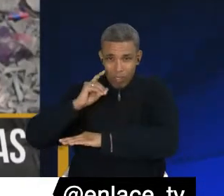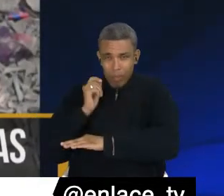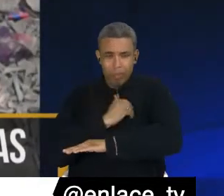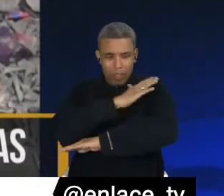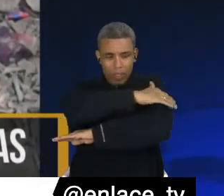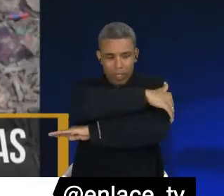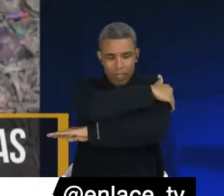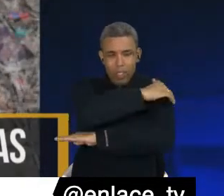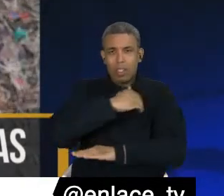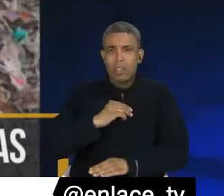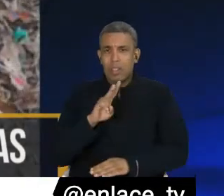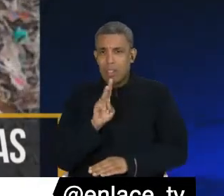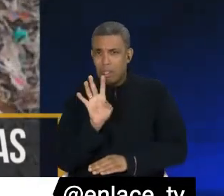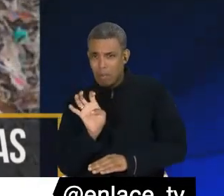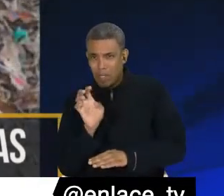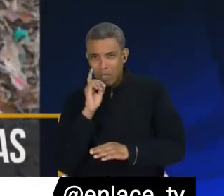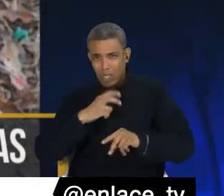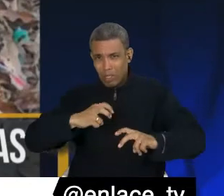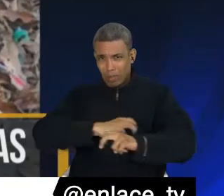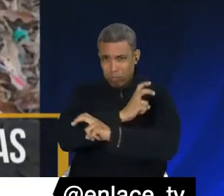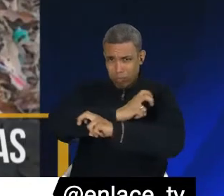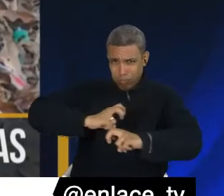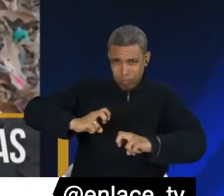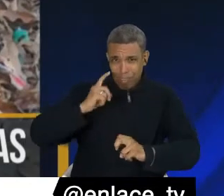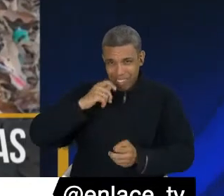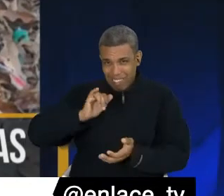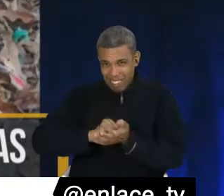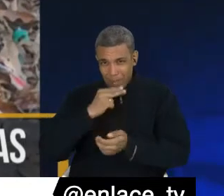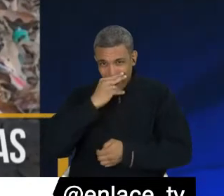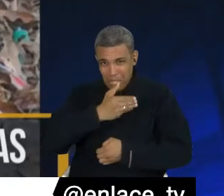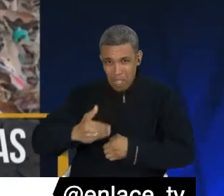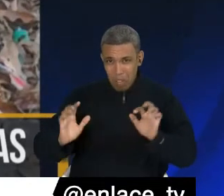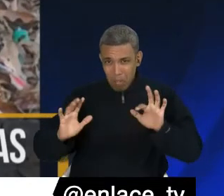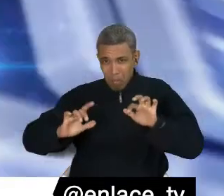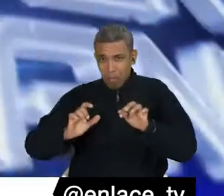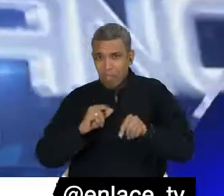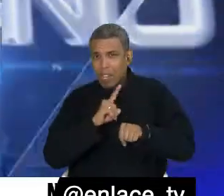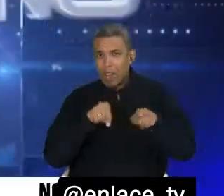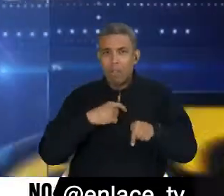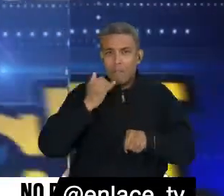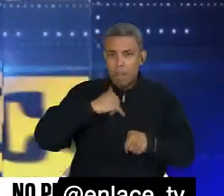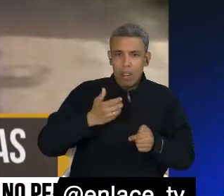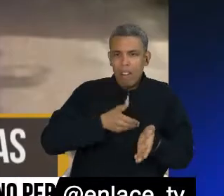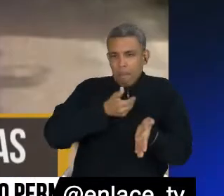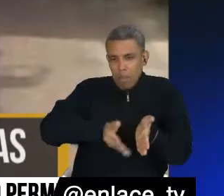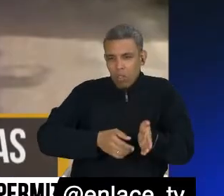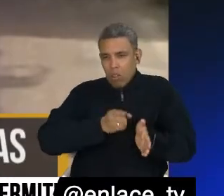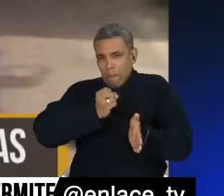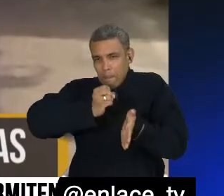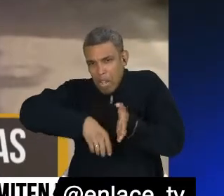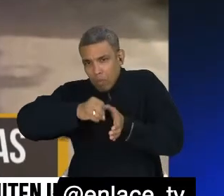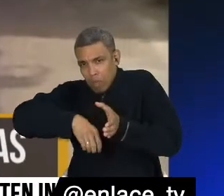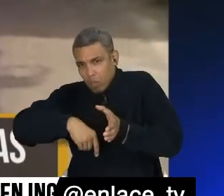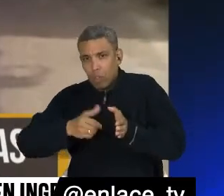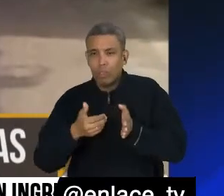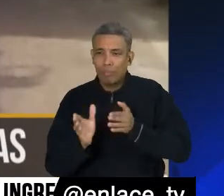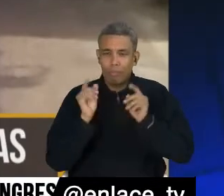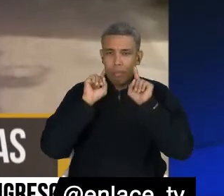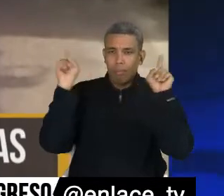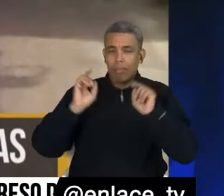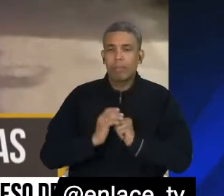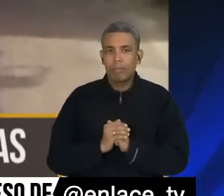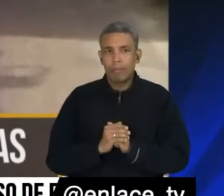de Los Columpios, aquí se arroja sin piedad cualquier cantidad de desechos. Por el lado de las imprudencias les